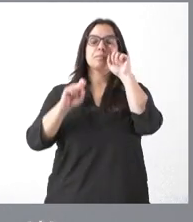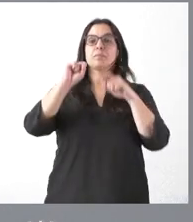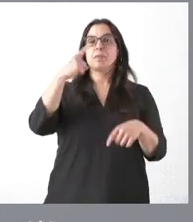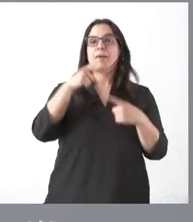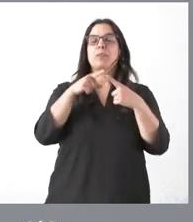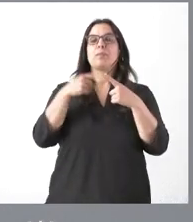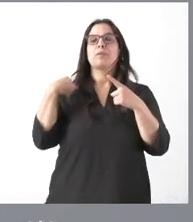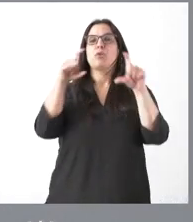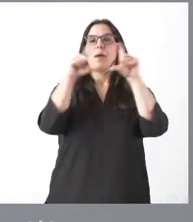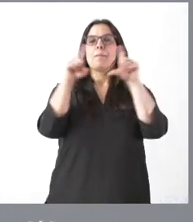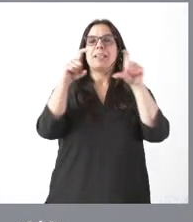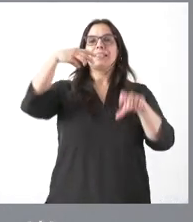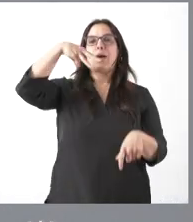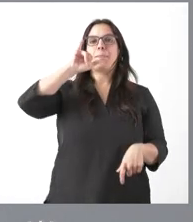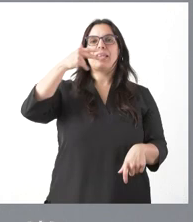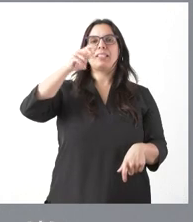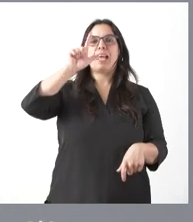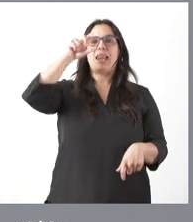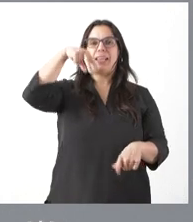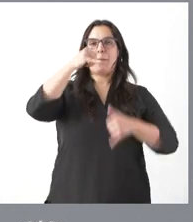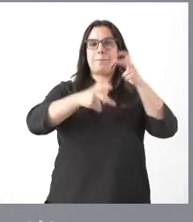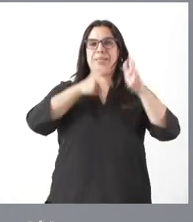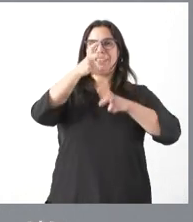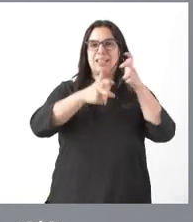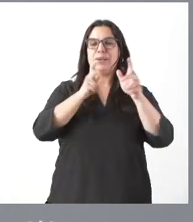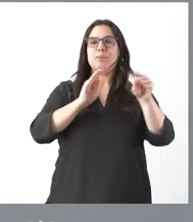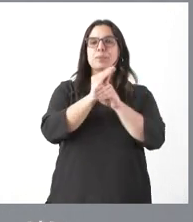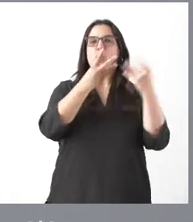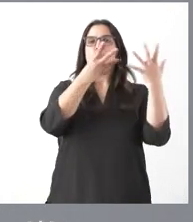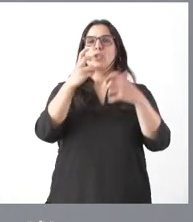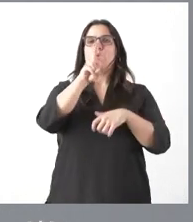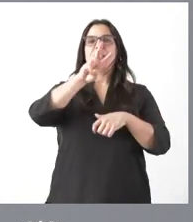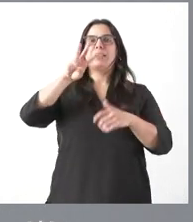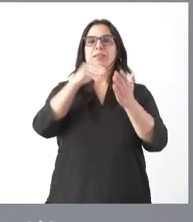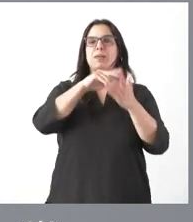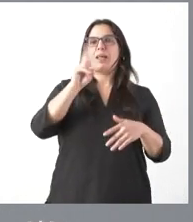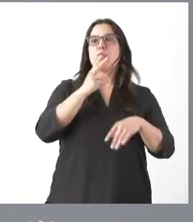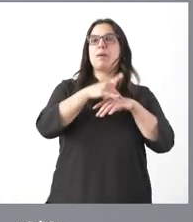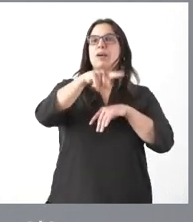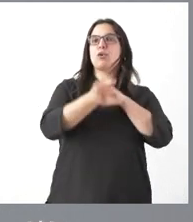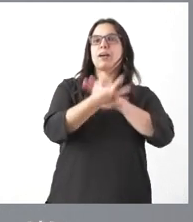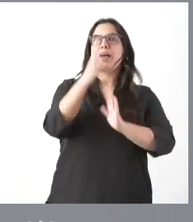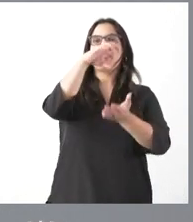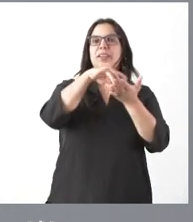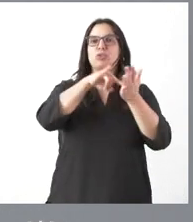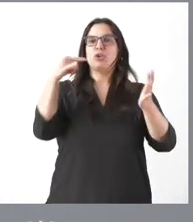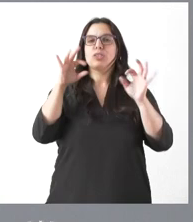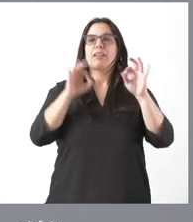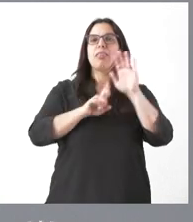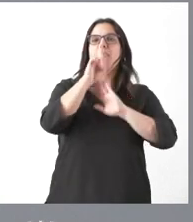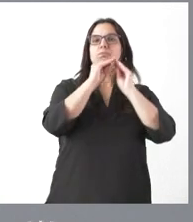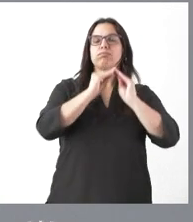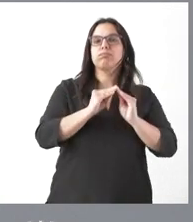michelín que recibe una subvención de 823.000 euros para la creación de un centro tecnológico para el desarrollo